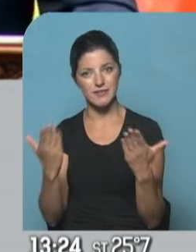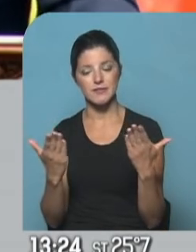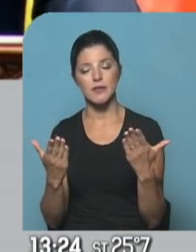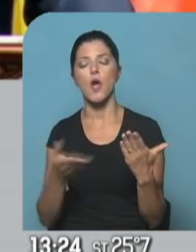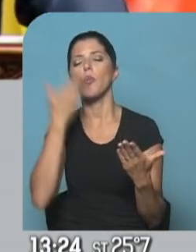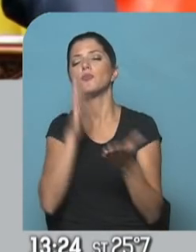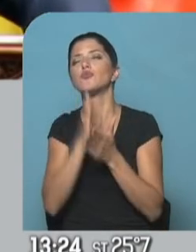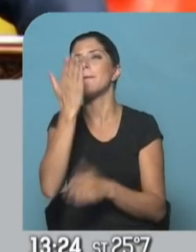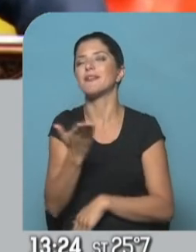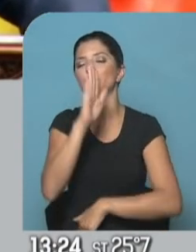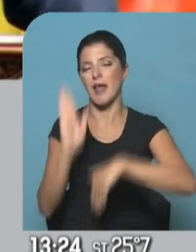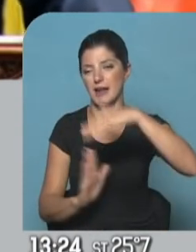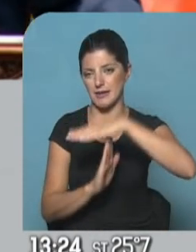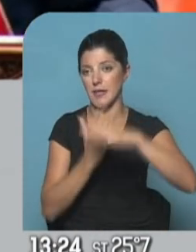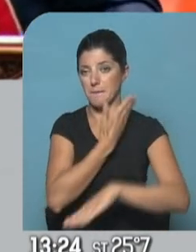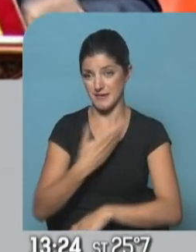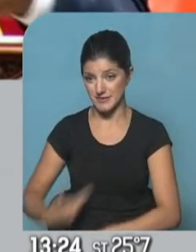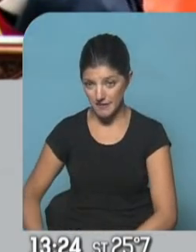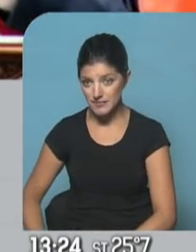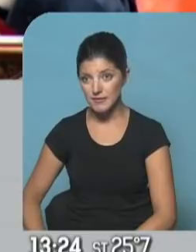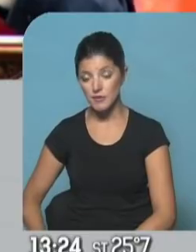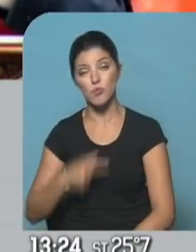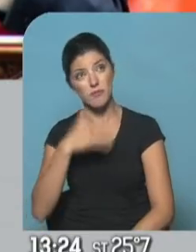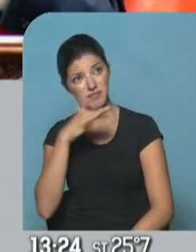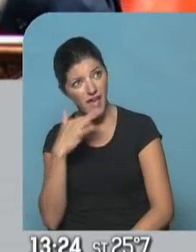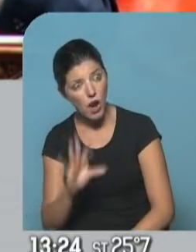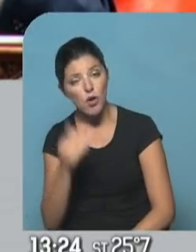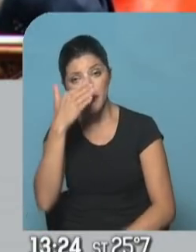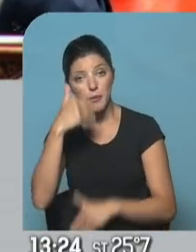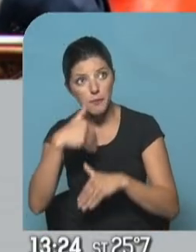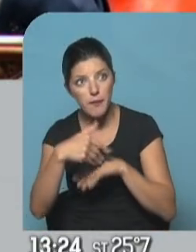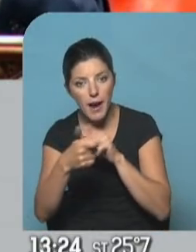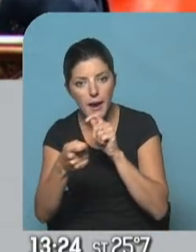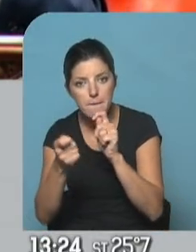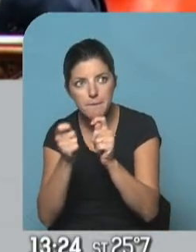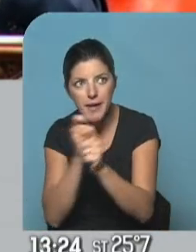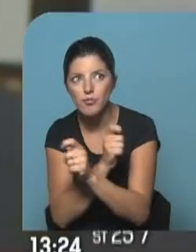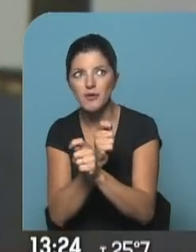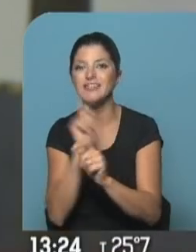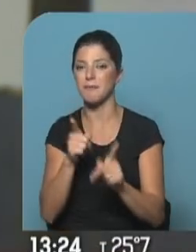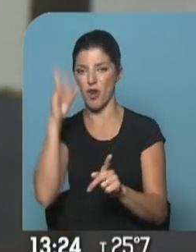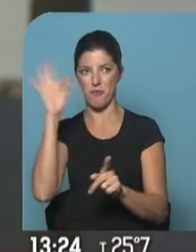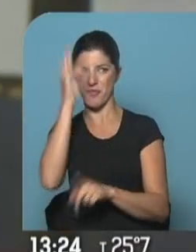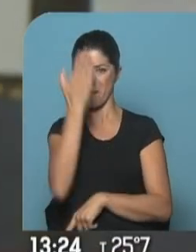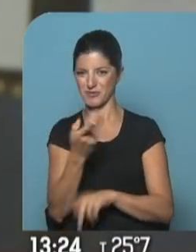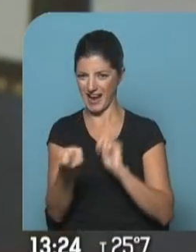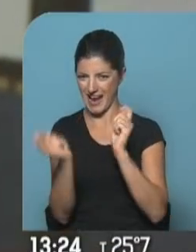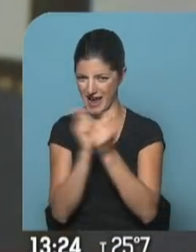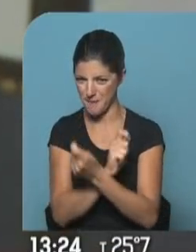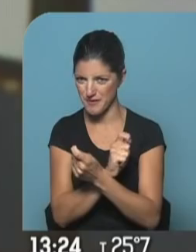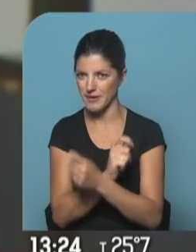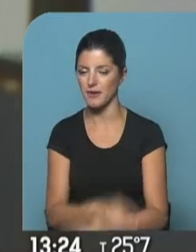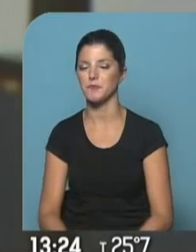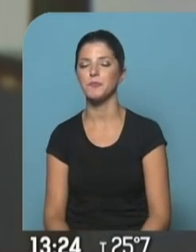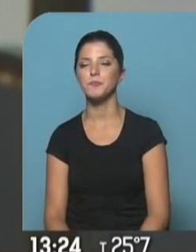una lectura cuando los líderes están en vida y después van pasando otras cosas y uno resignifica la lectura y la reescribe. Es cierto que en el medio uno escuchó montones de